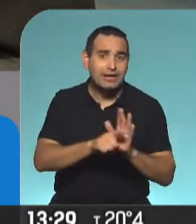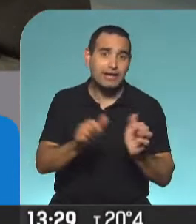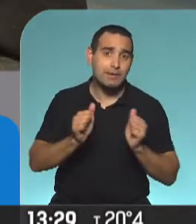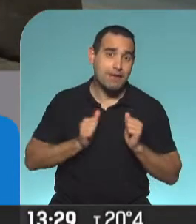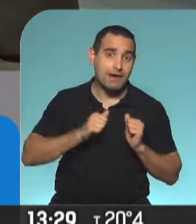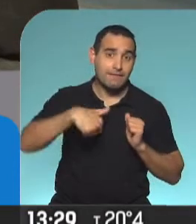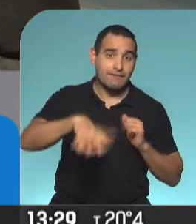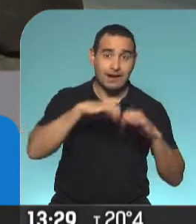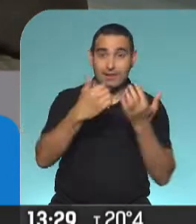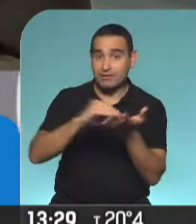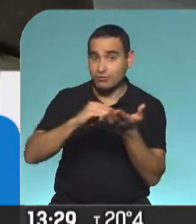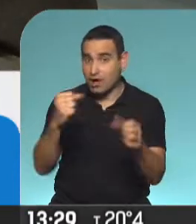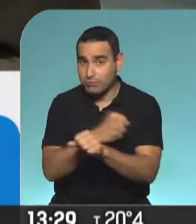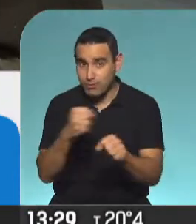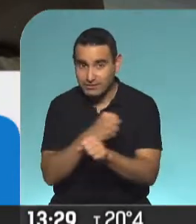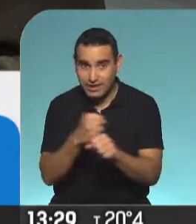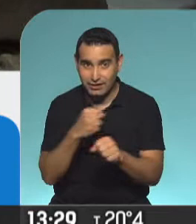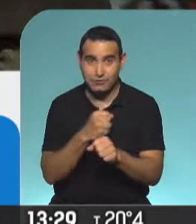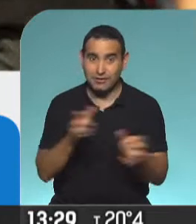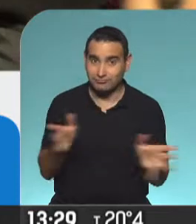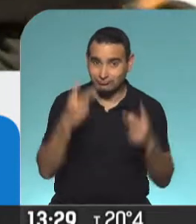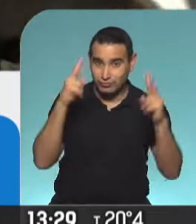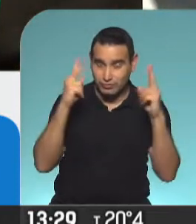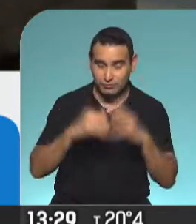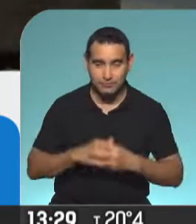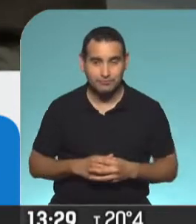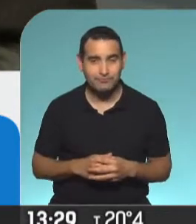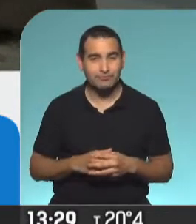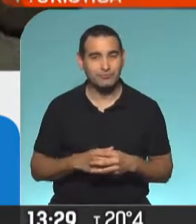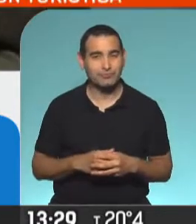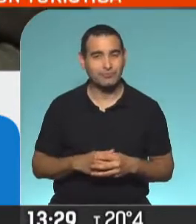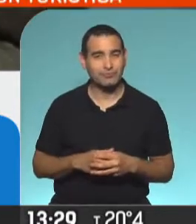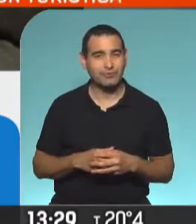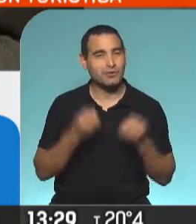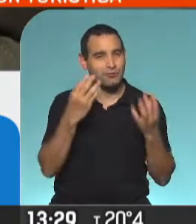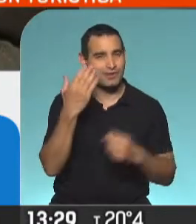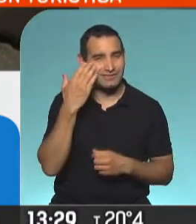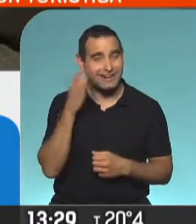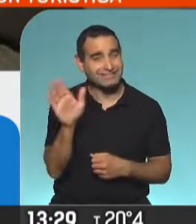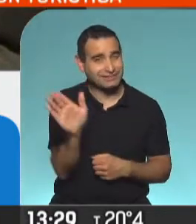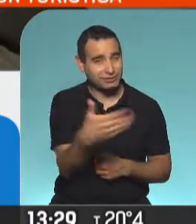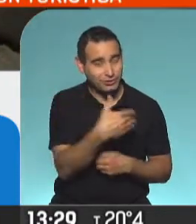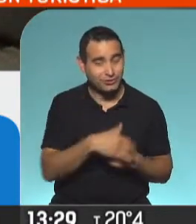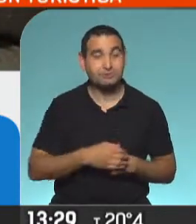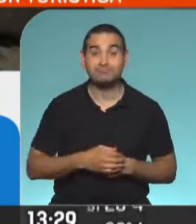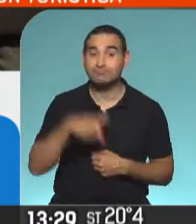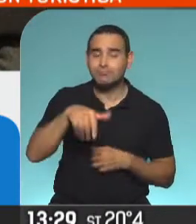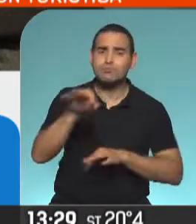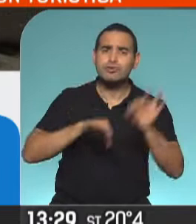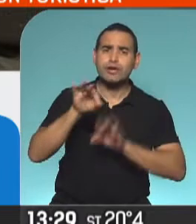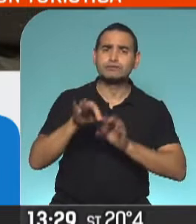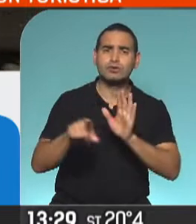en la Cámara de Diputados para la reactivación del sector? Sí, muy buenas tardes a todos y a todas. Este proyecto de